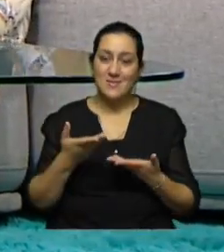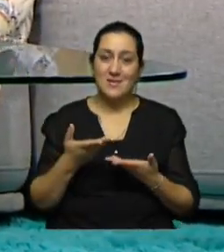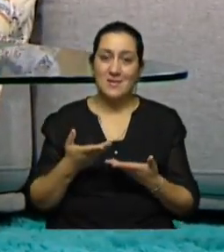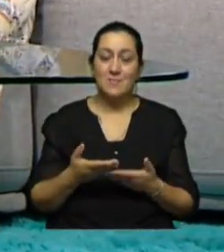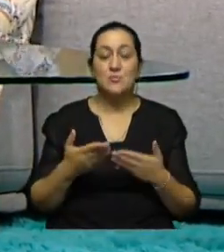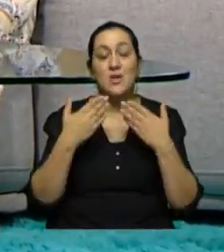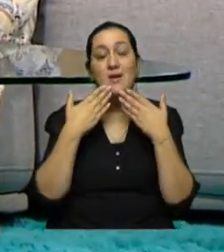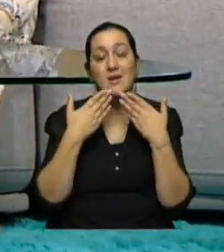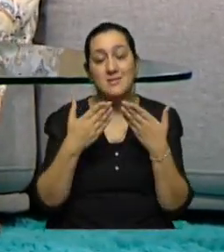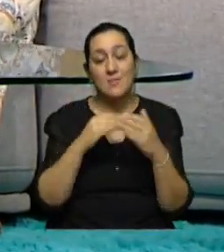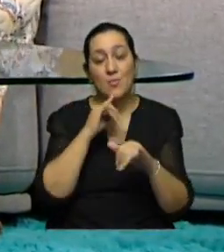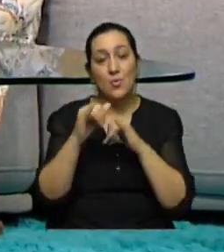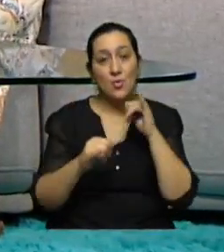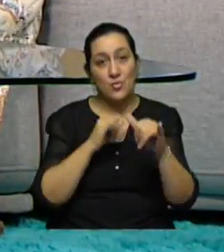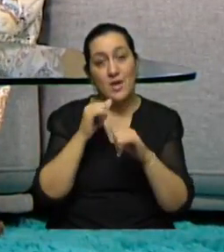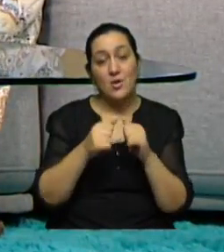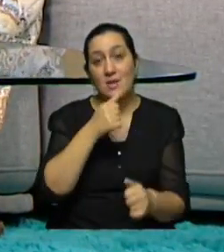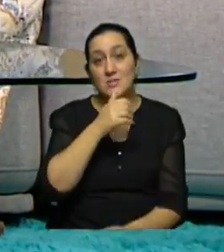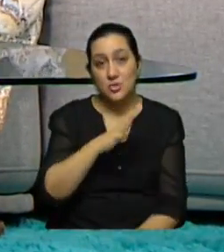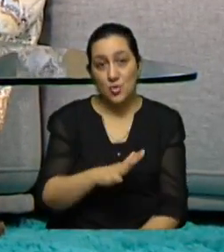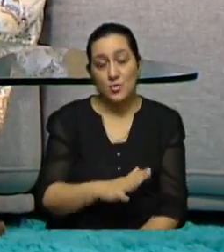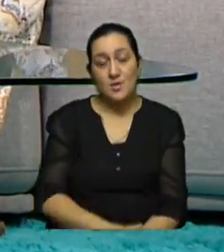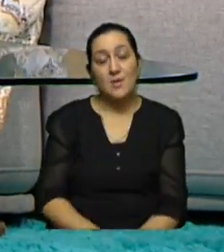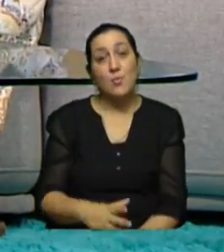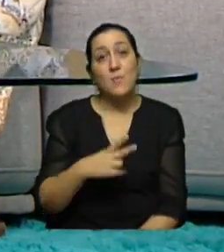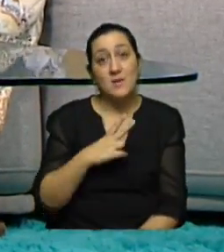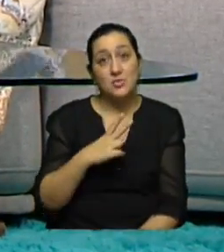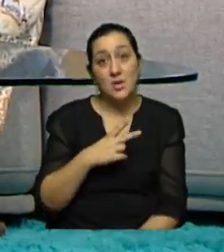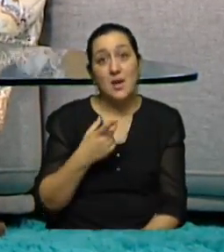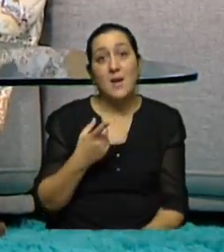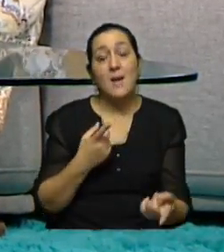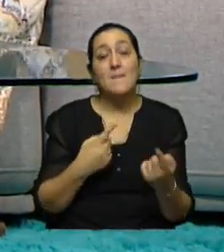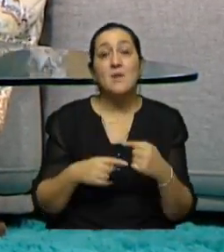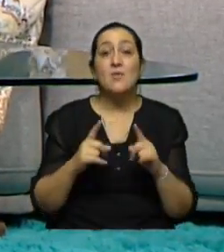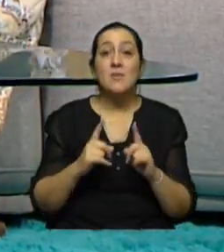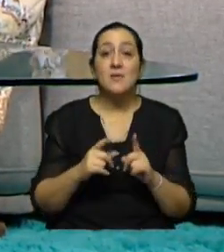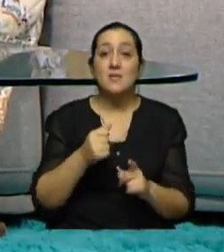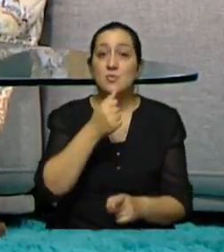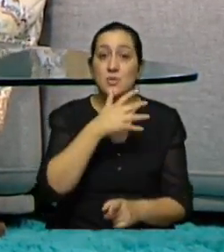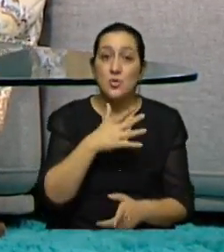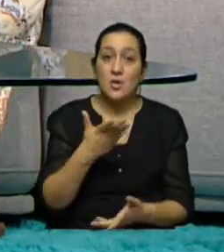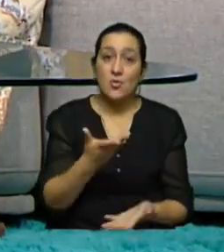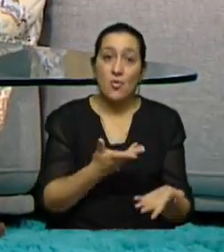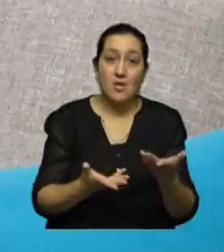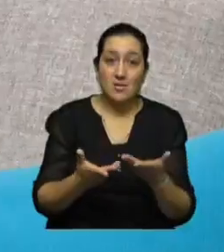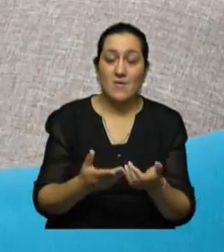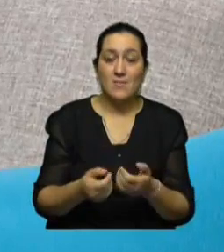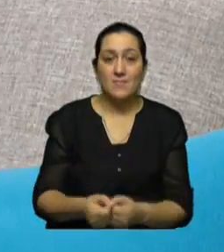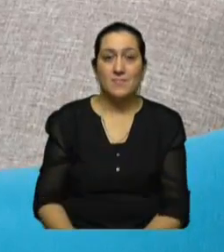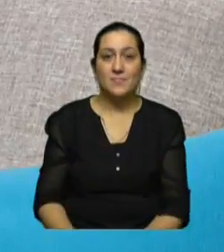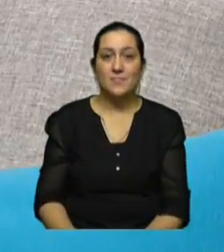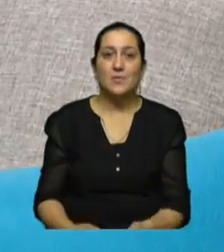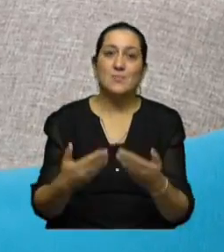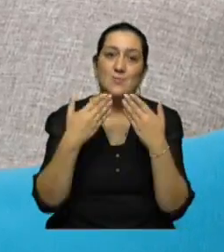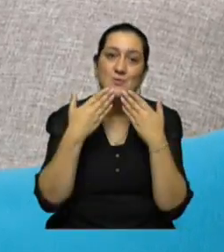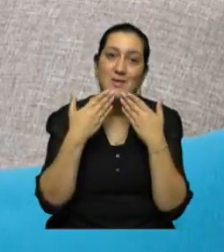nosotros y por venir a contarnos esta historia, que es una historia muy personal, pero que está siendo también una historia colectiva. Bienvenida. Bueno, muchas gracias